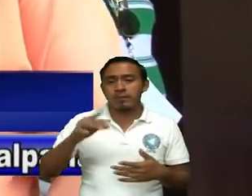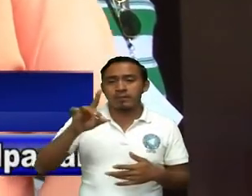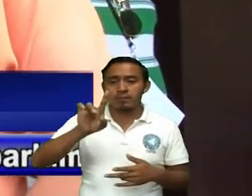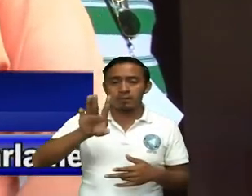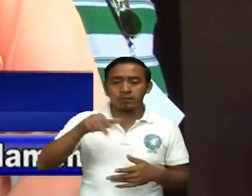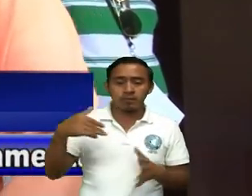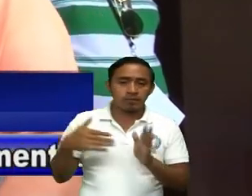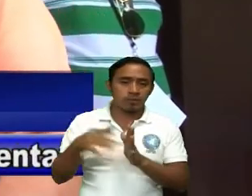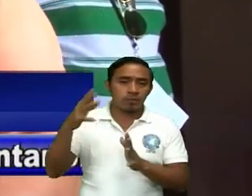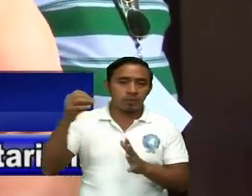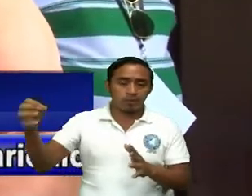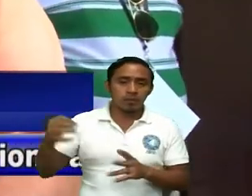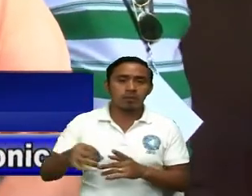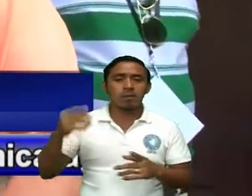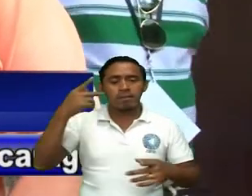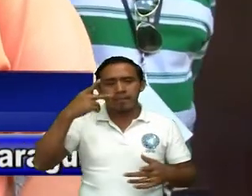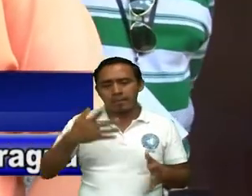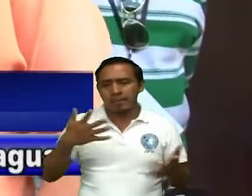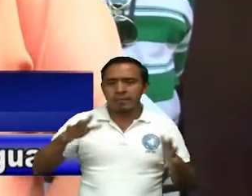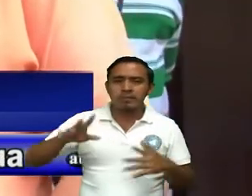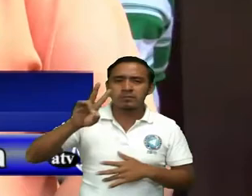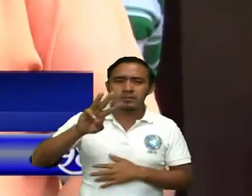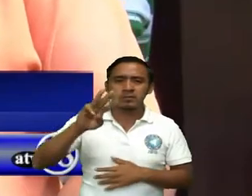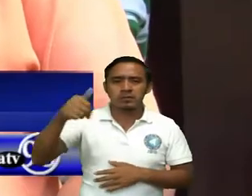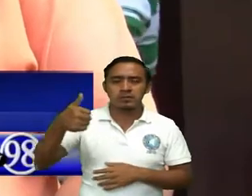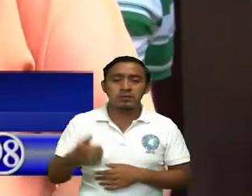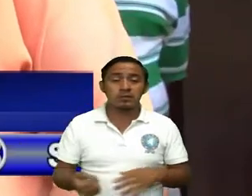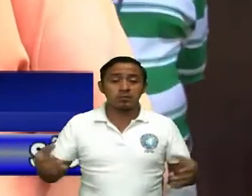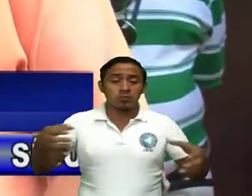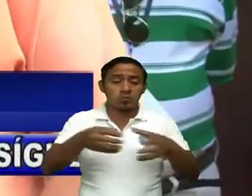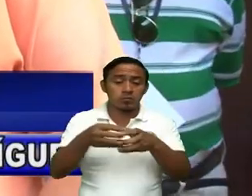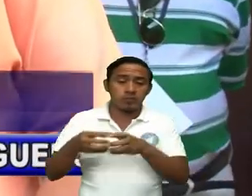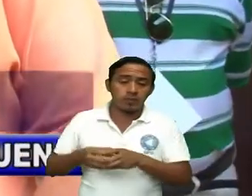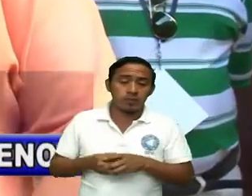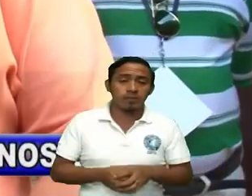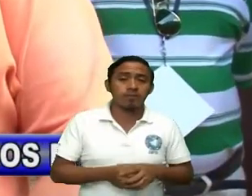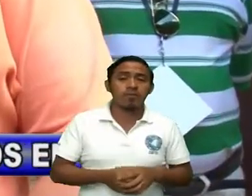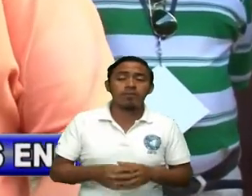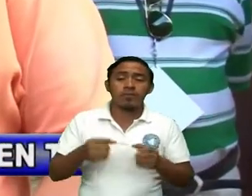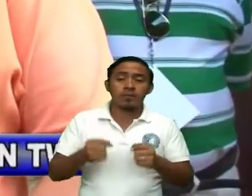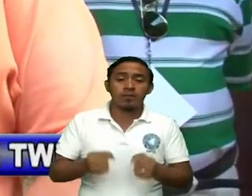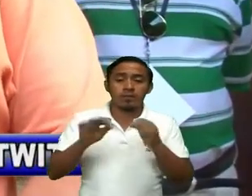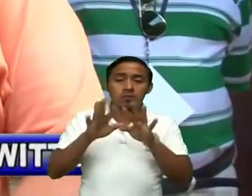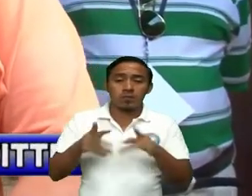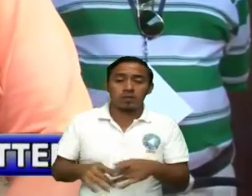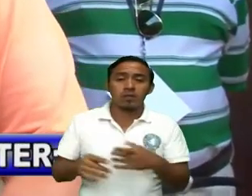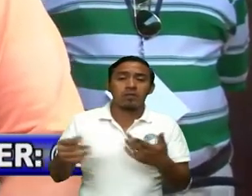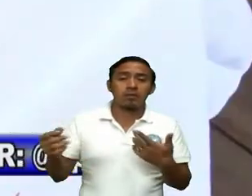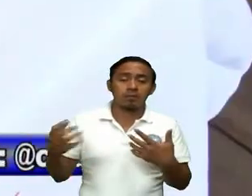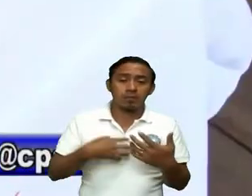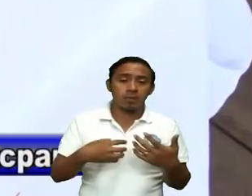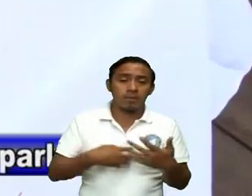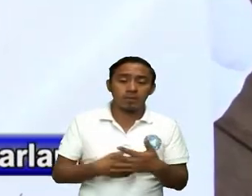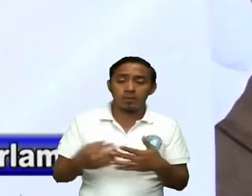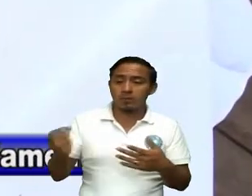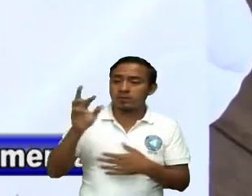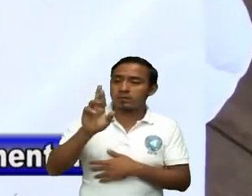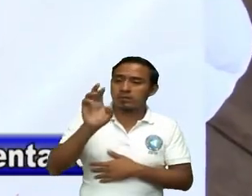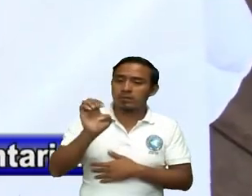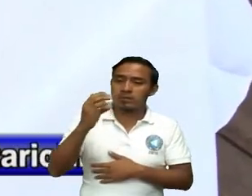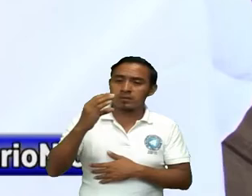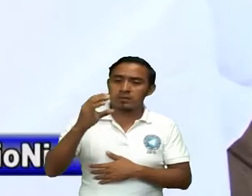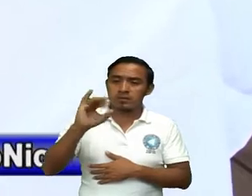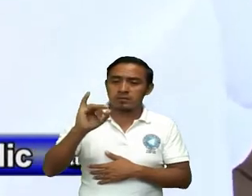13.500, estamos apuntando a 36 cooperativas de las y los recicladores de base. Como puedes ver aquí,